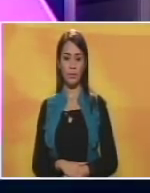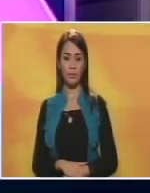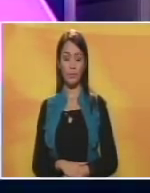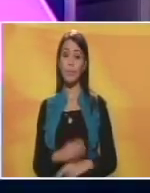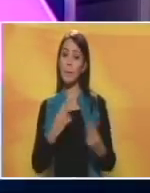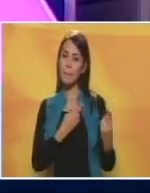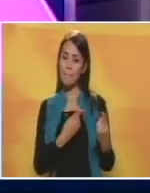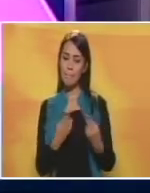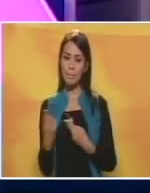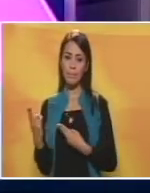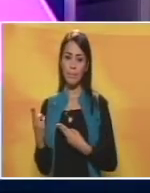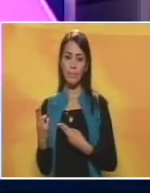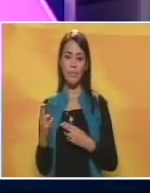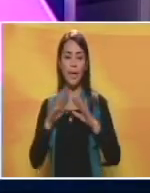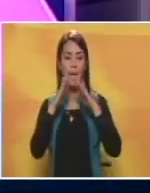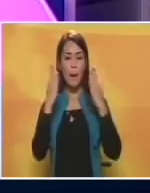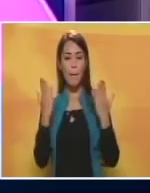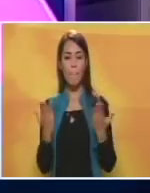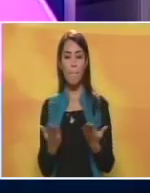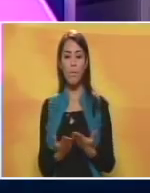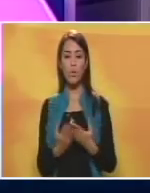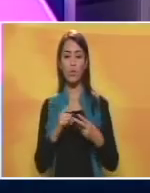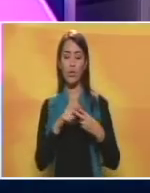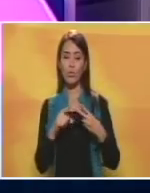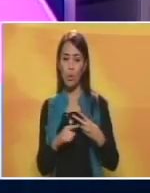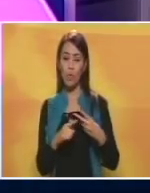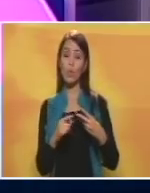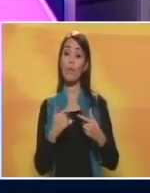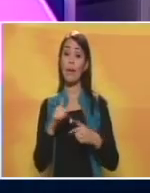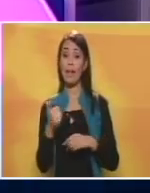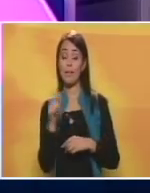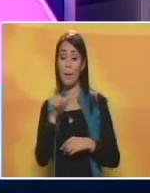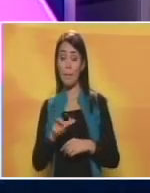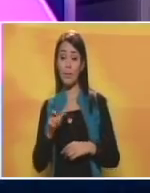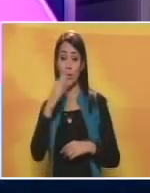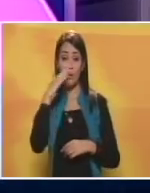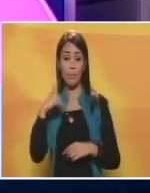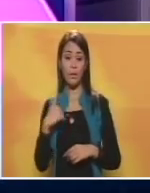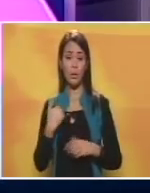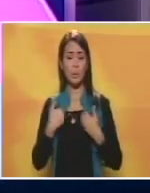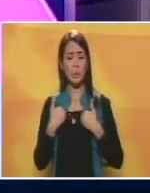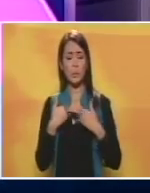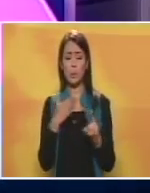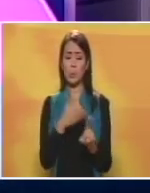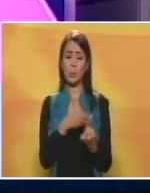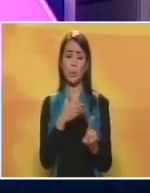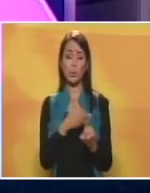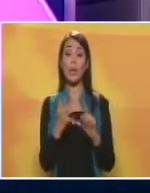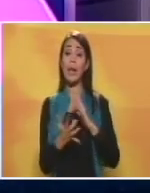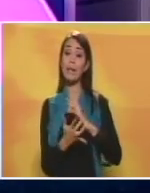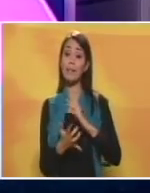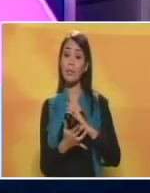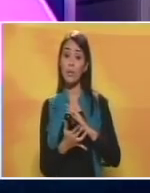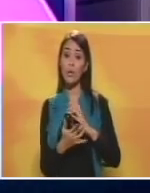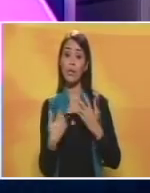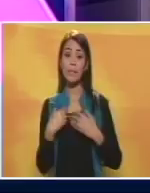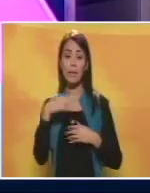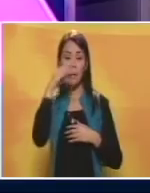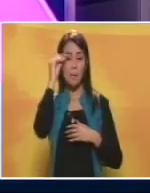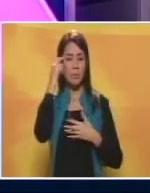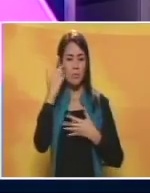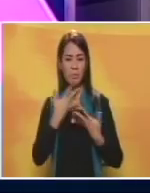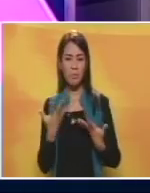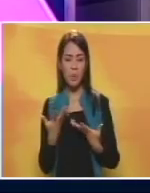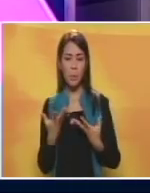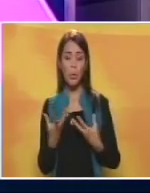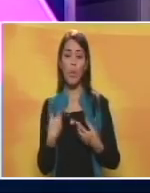Amigos, bienvenidos. En el mundo, 2 de cada 10 menores de edad sufren por el bullying y la tecnología ha servido para documentar abusos de